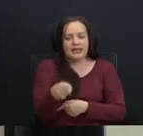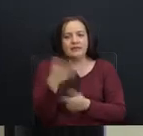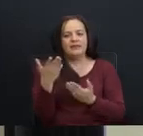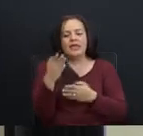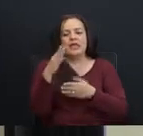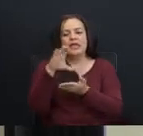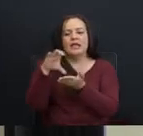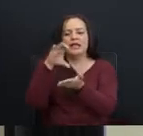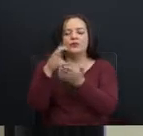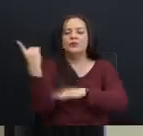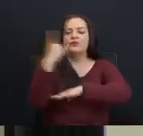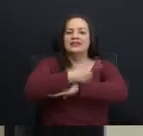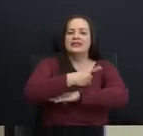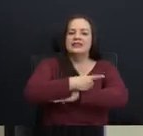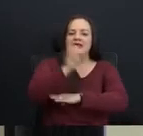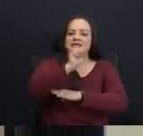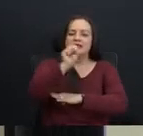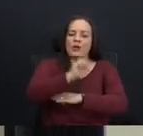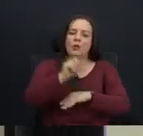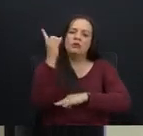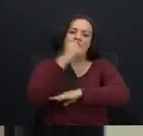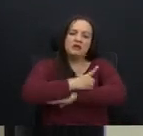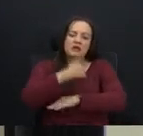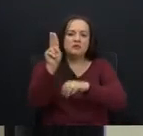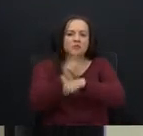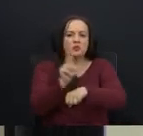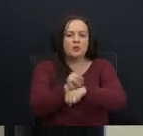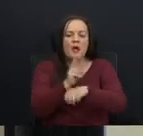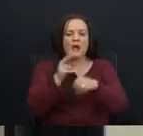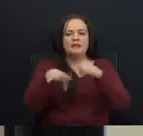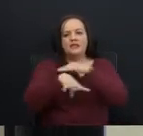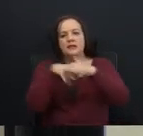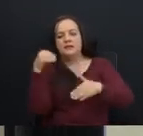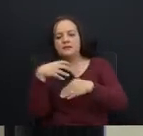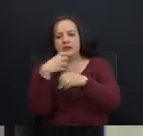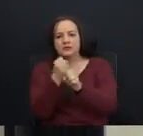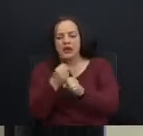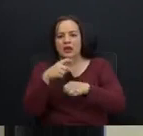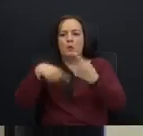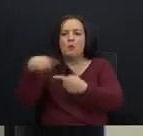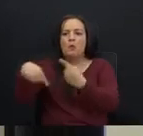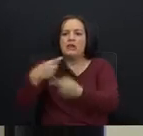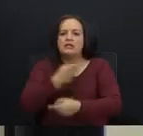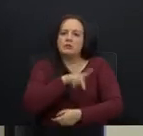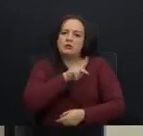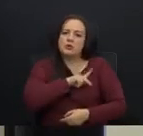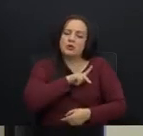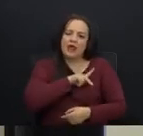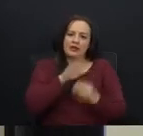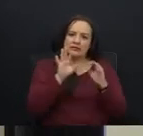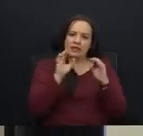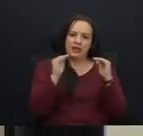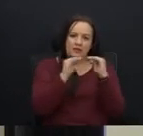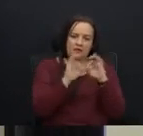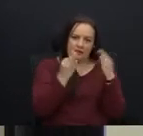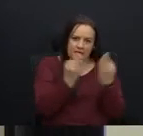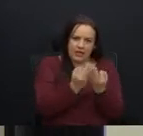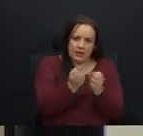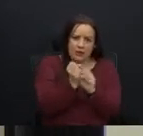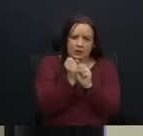que es un día que se utiliza para salir a hacer muchísimas de las diligencias personales y familiares. La fila